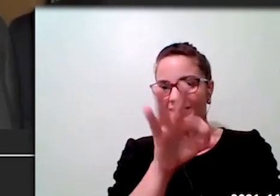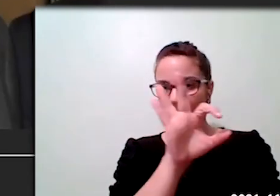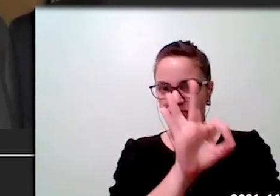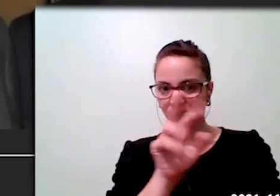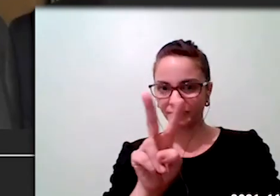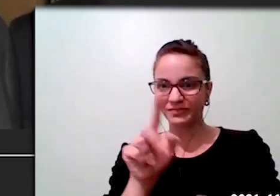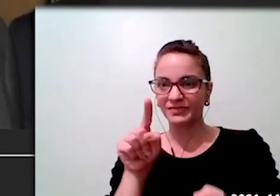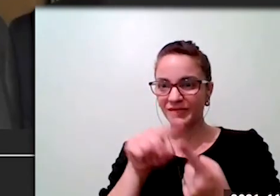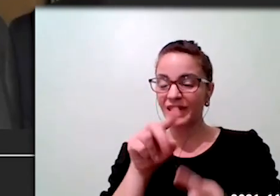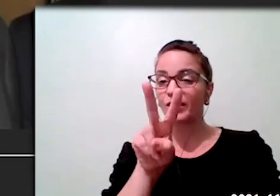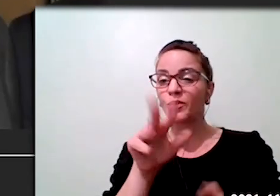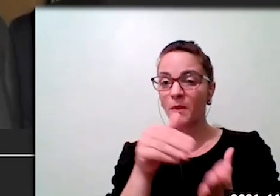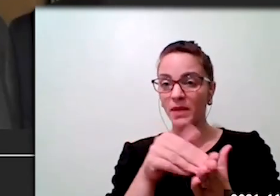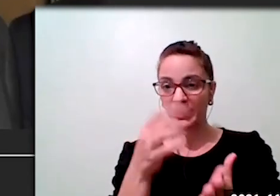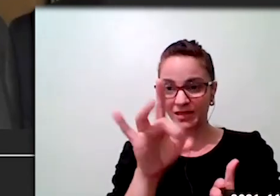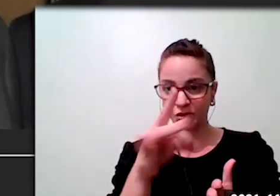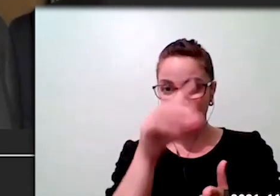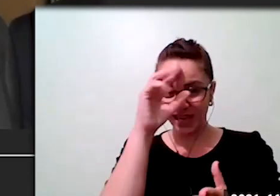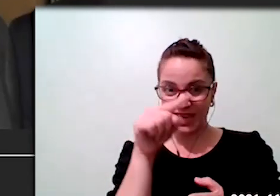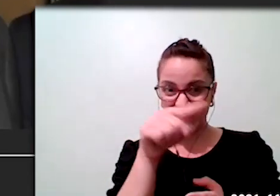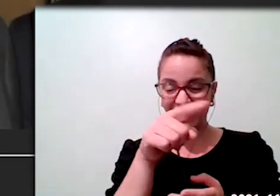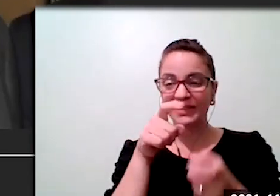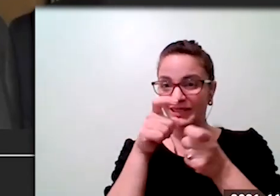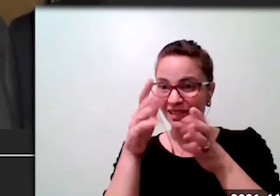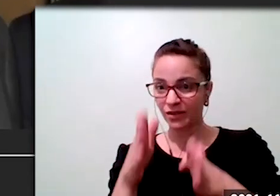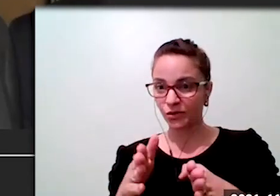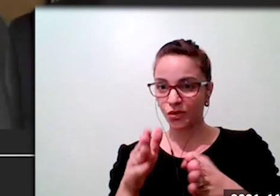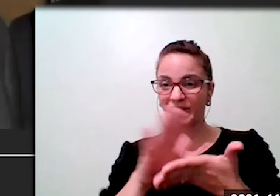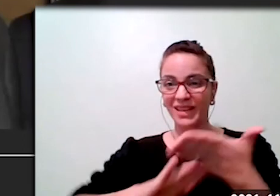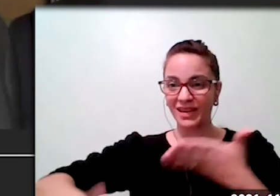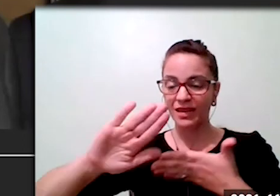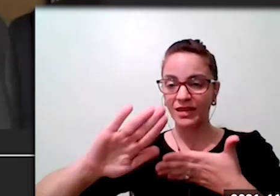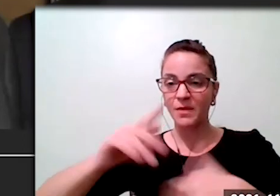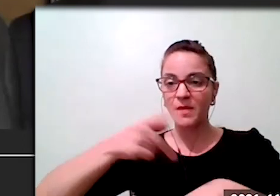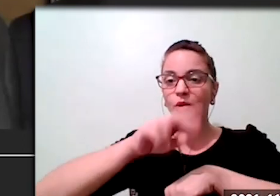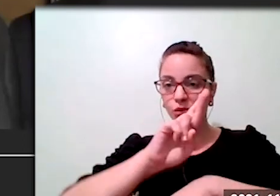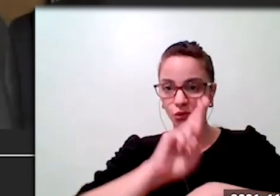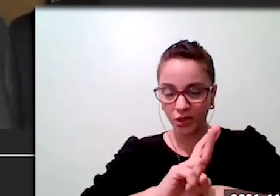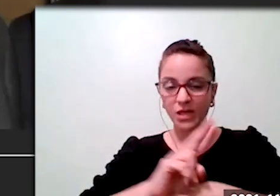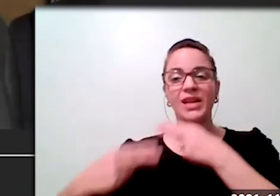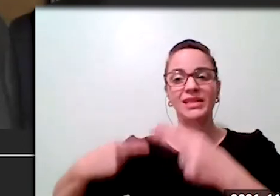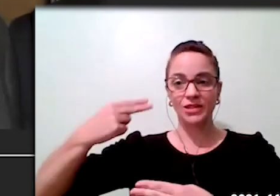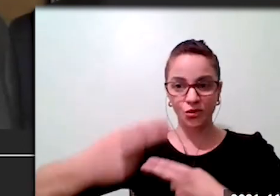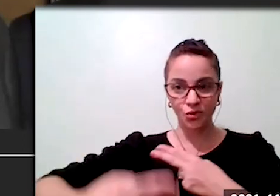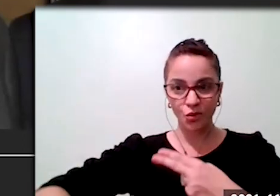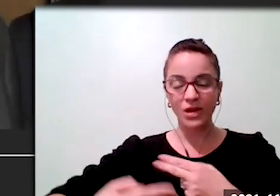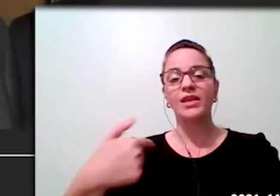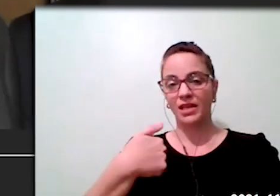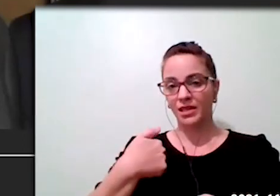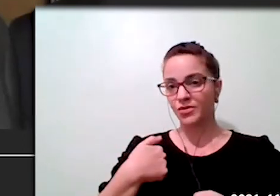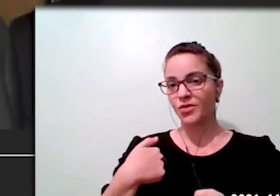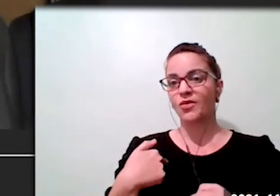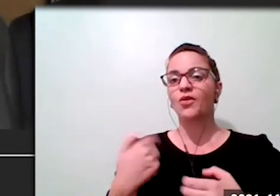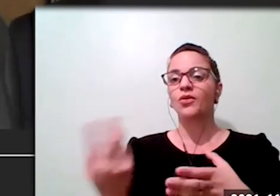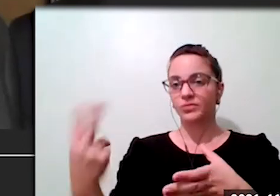1992 a 2018. Ha sido también director de la Academia Puertorriqueña de la Historia, de la cual formo